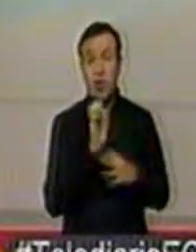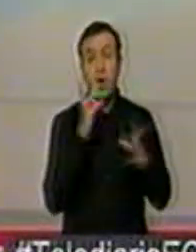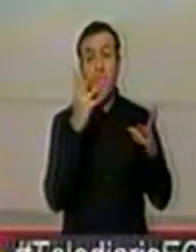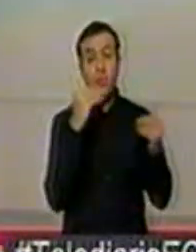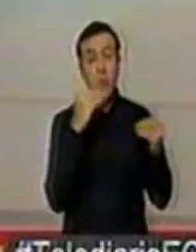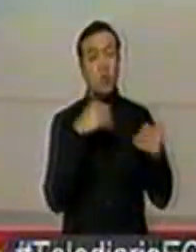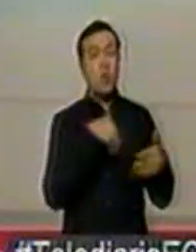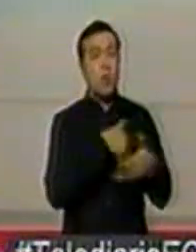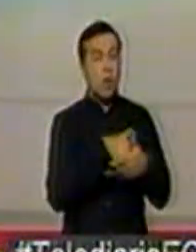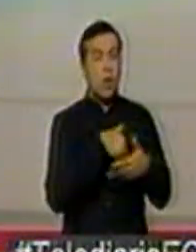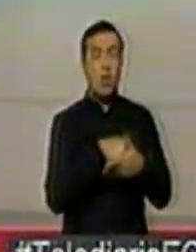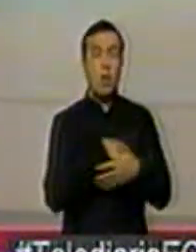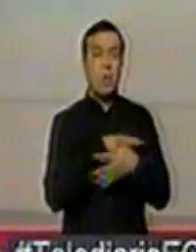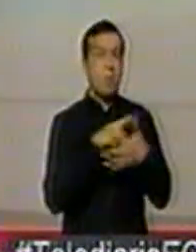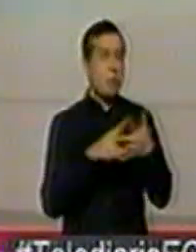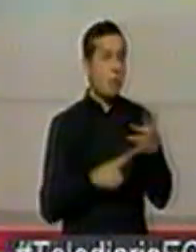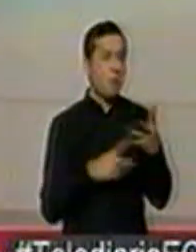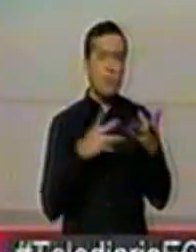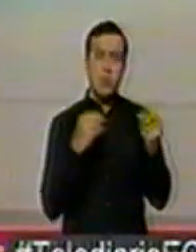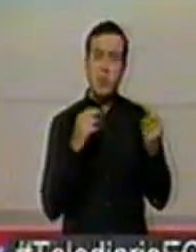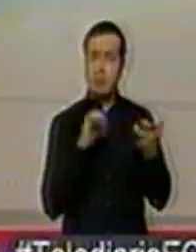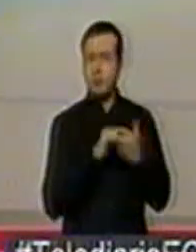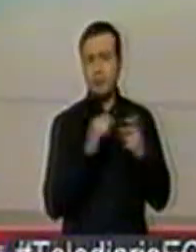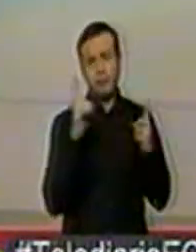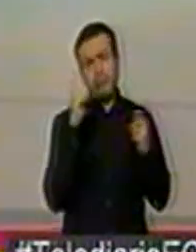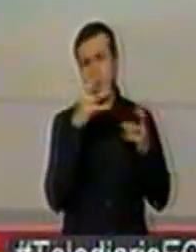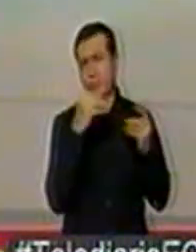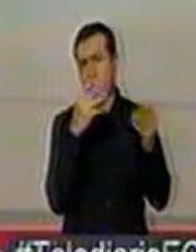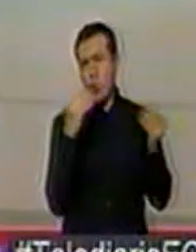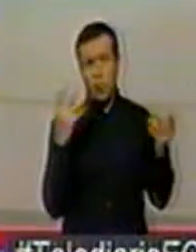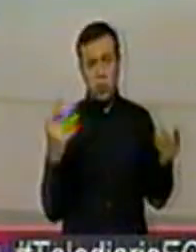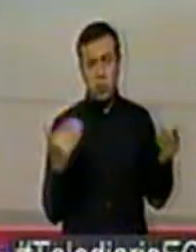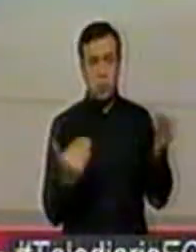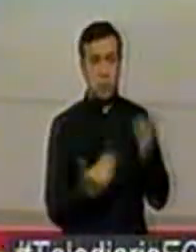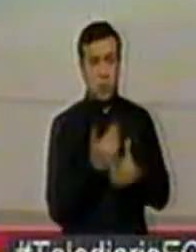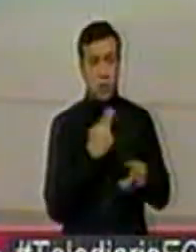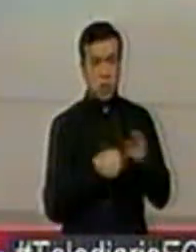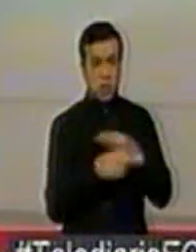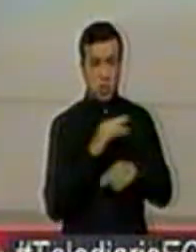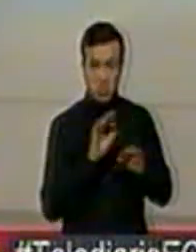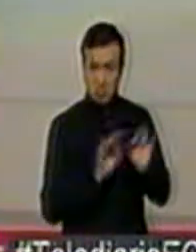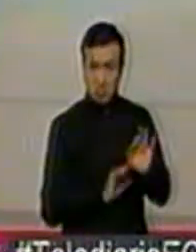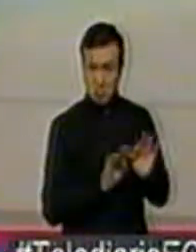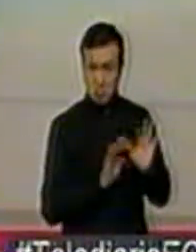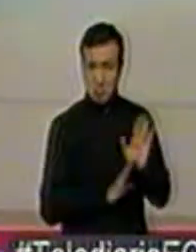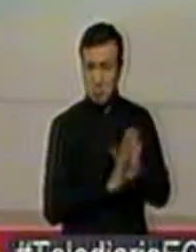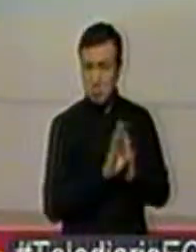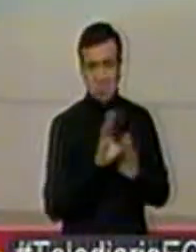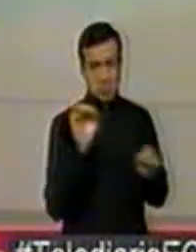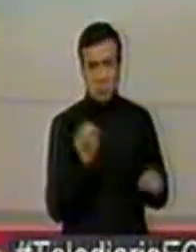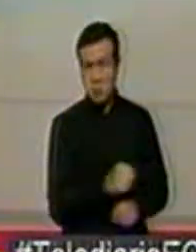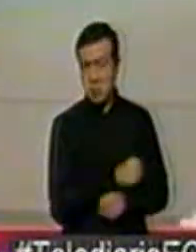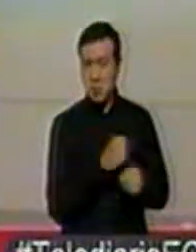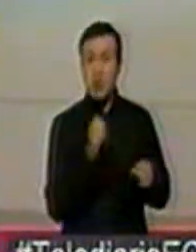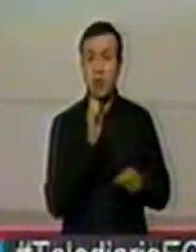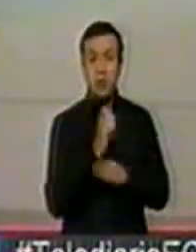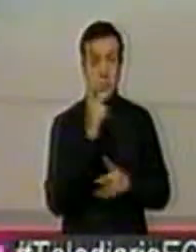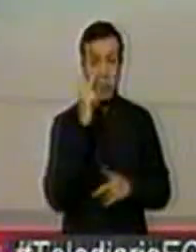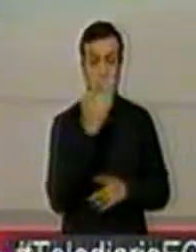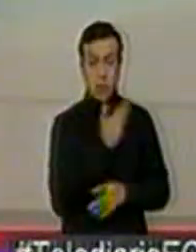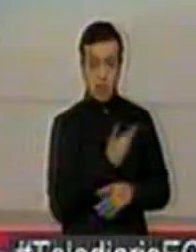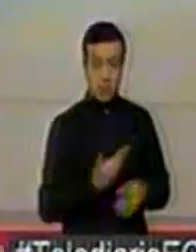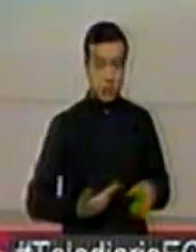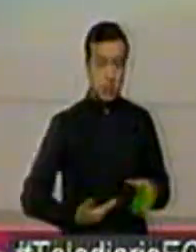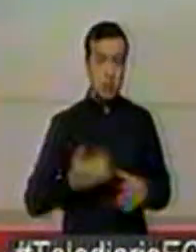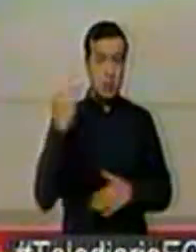cargas muy grandes y unas camisas de fuerza inmensas que no permite despegar al país el ecuador hemos escuchado al presidente de la cámara